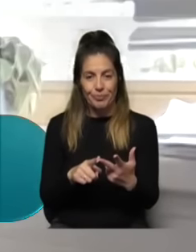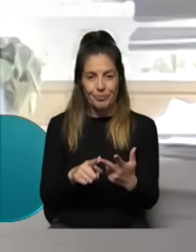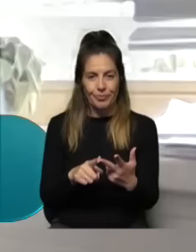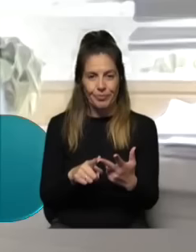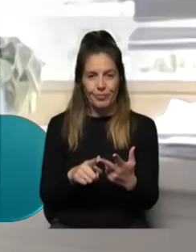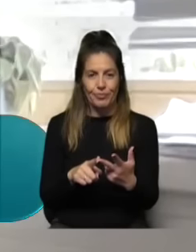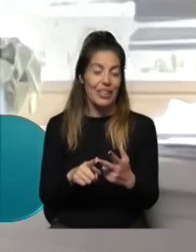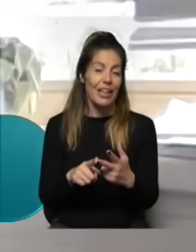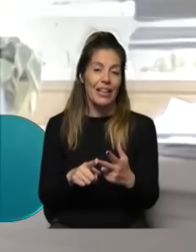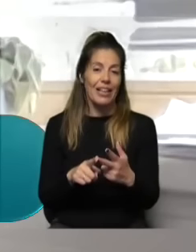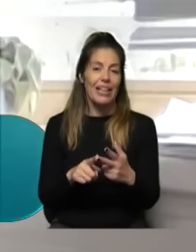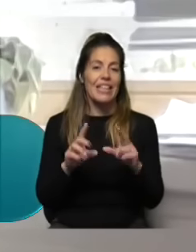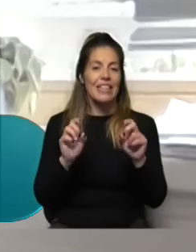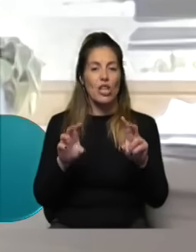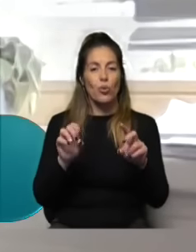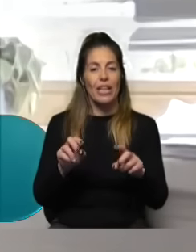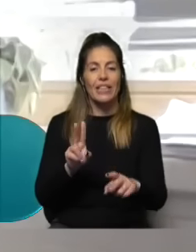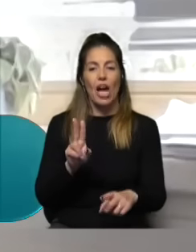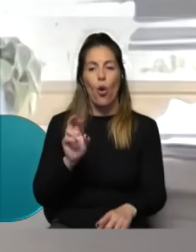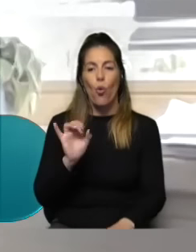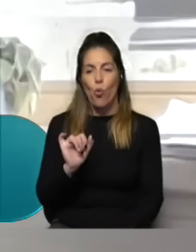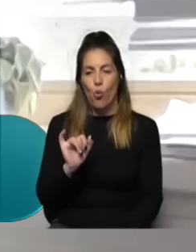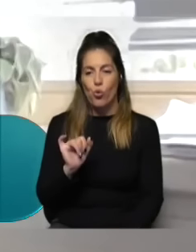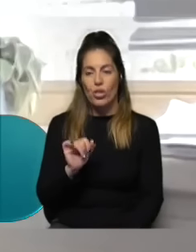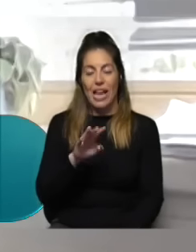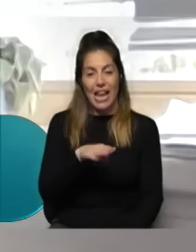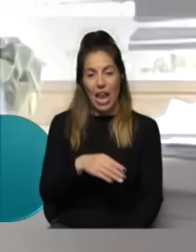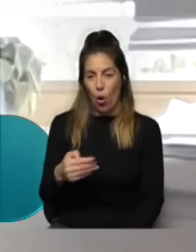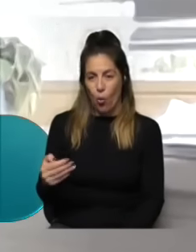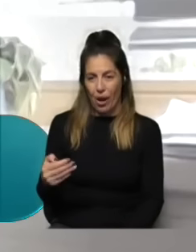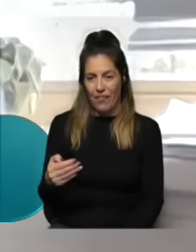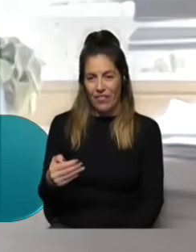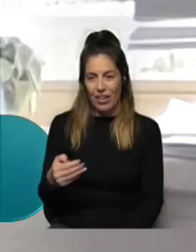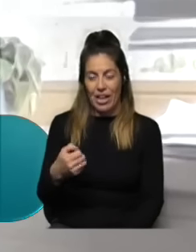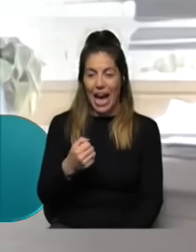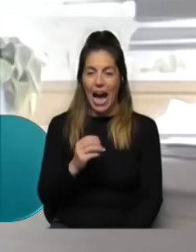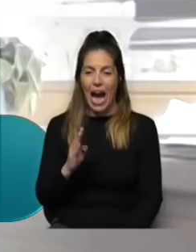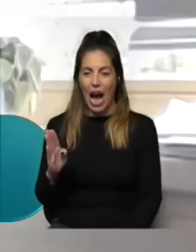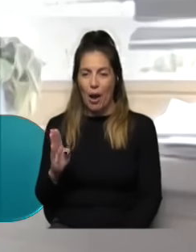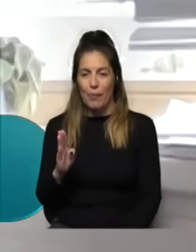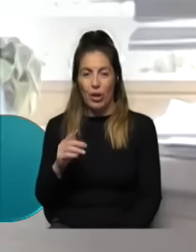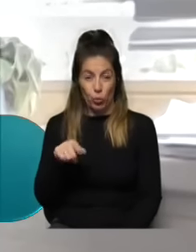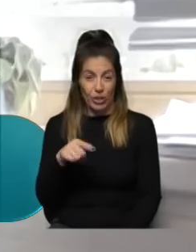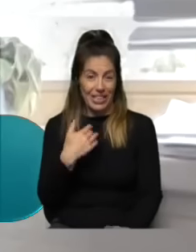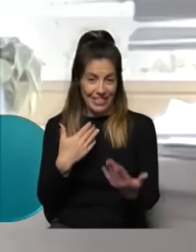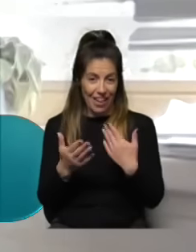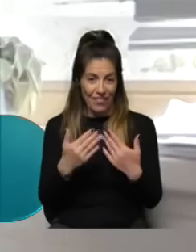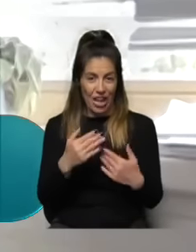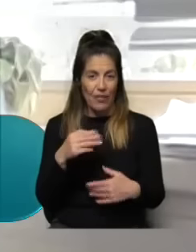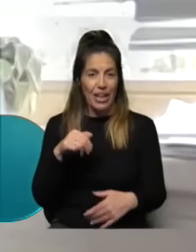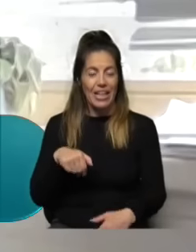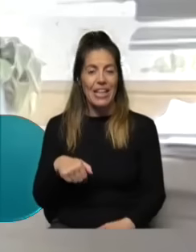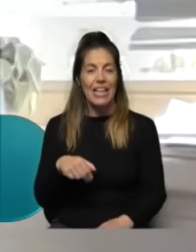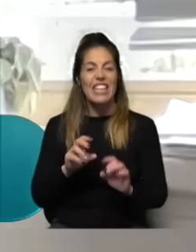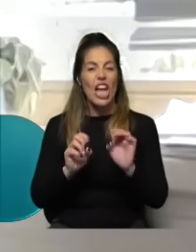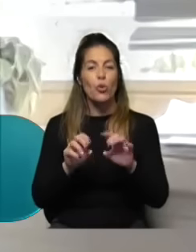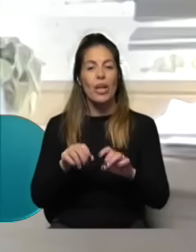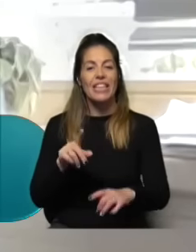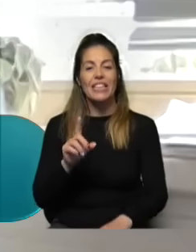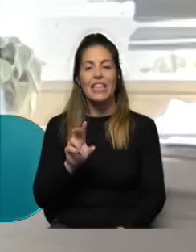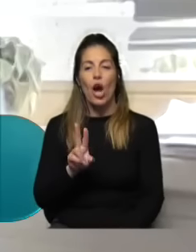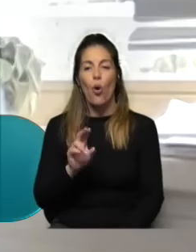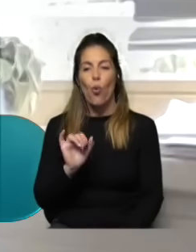es Naturalista Uy, que quizás es la página o la aplicación que se estaban refiriendo. Naturalista Uy es como que